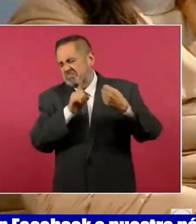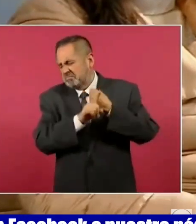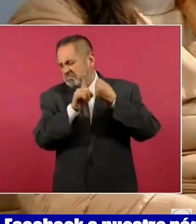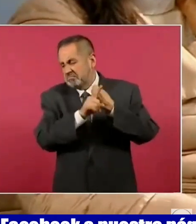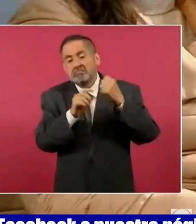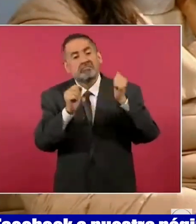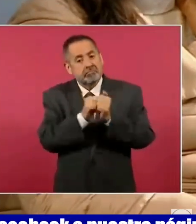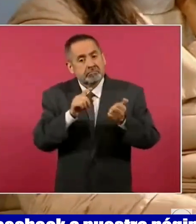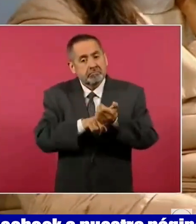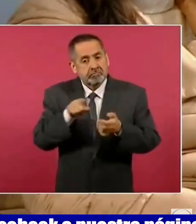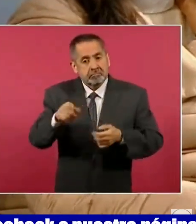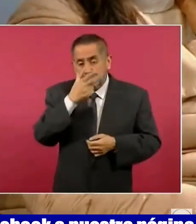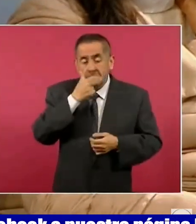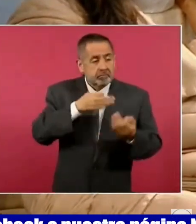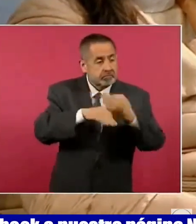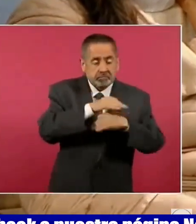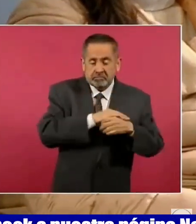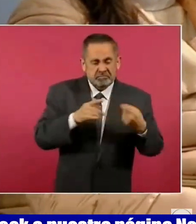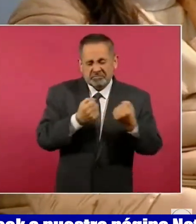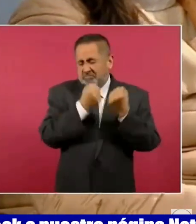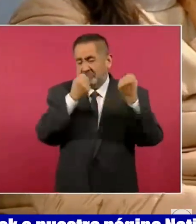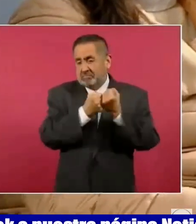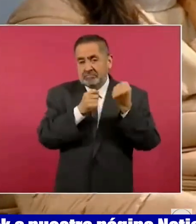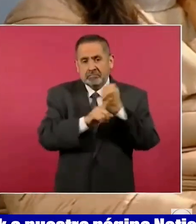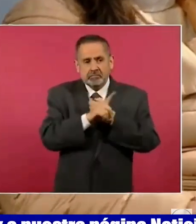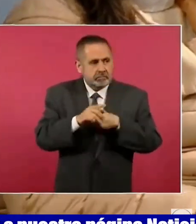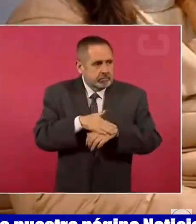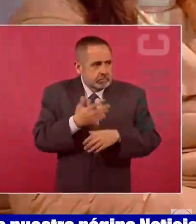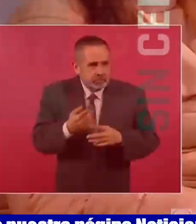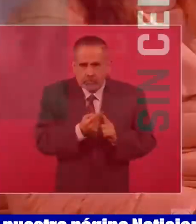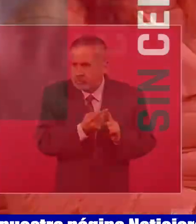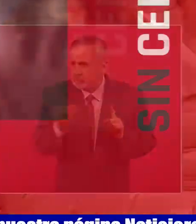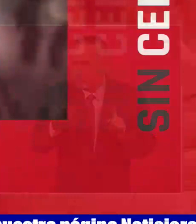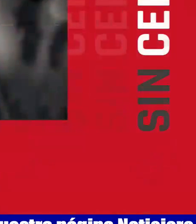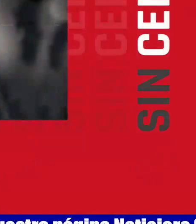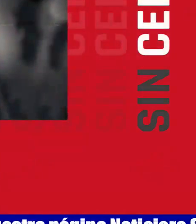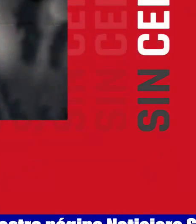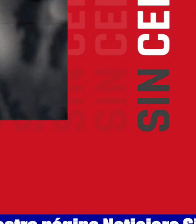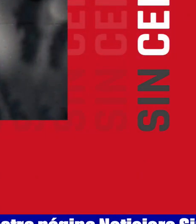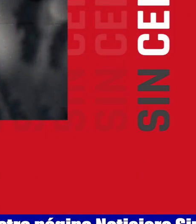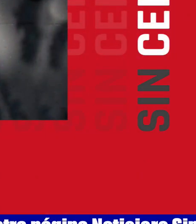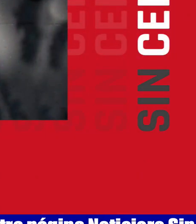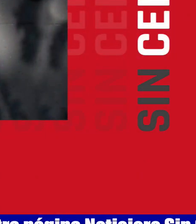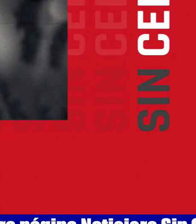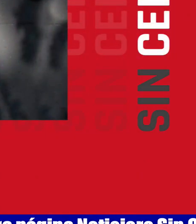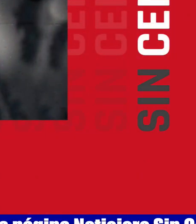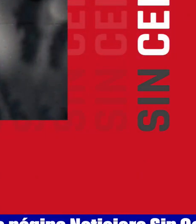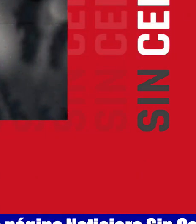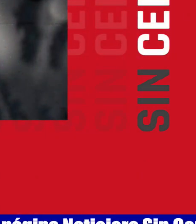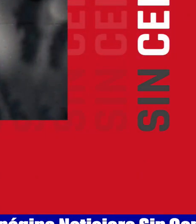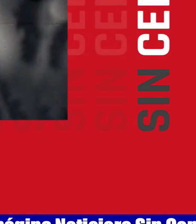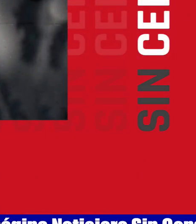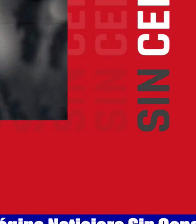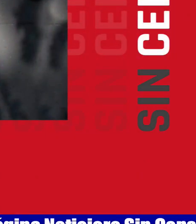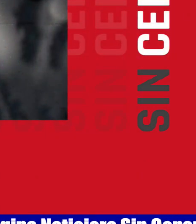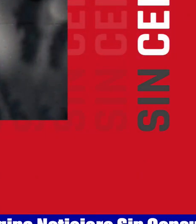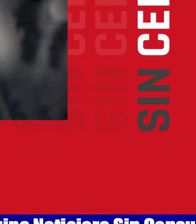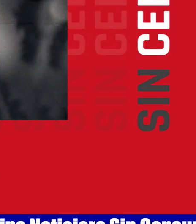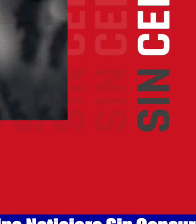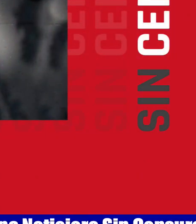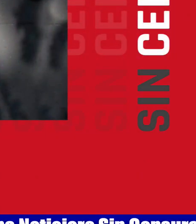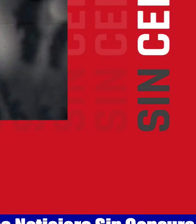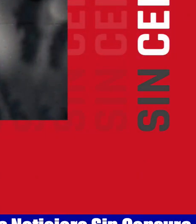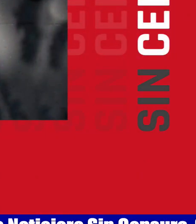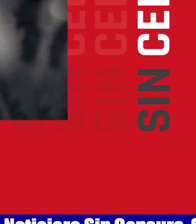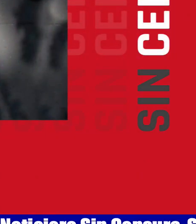mañanera que pues han pasado más de mil días de la huelga en Notimex, en medio de irregularidades en los ámbitos políticos, legales, jurídicos